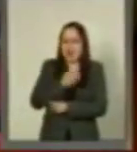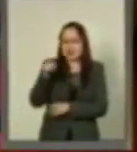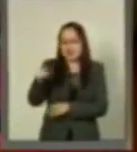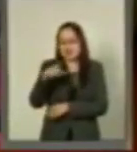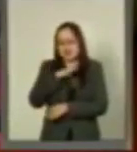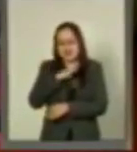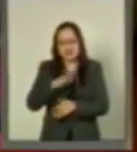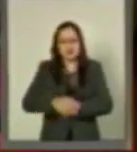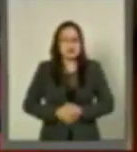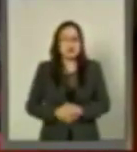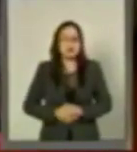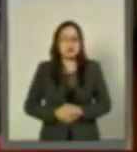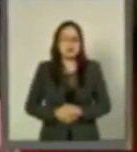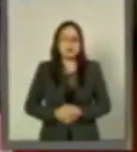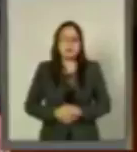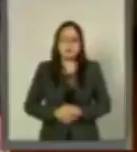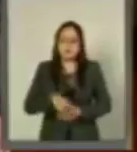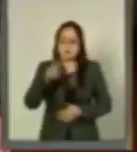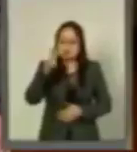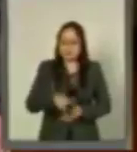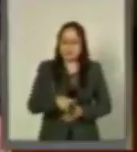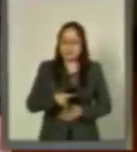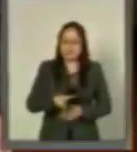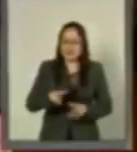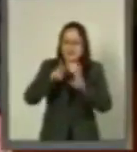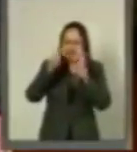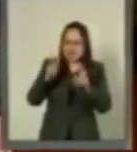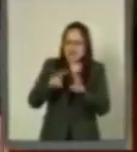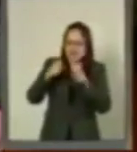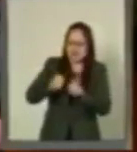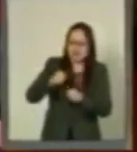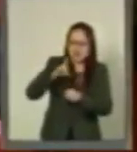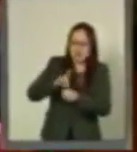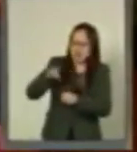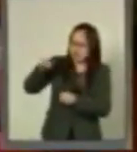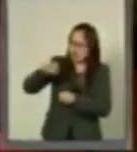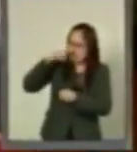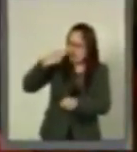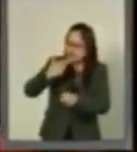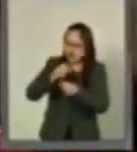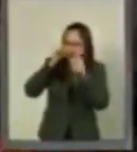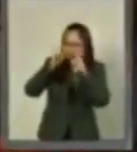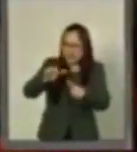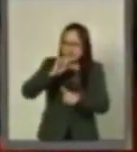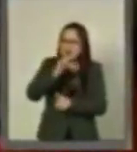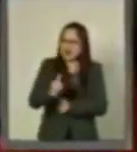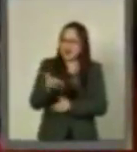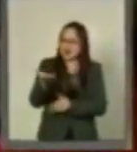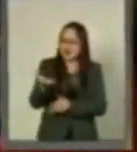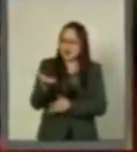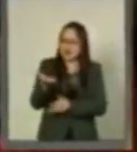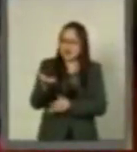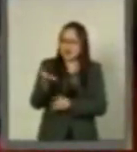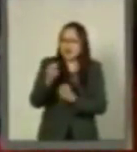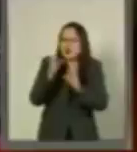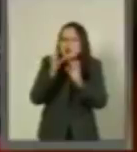y de verdad los temas de seguridad no le correspondían, no los atendía o